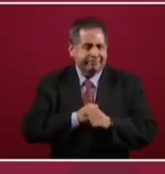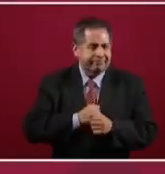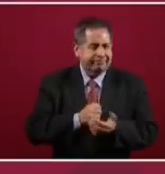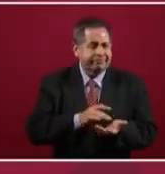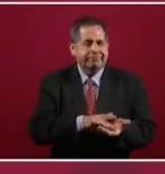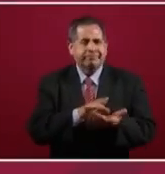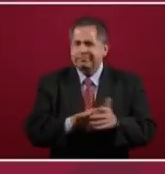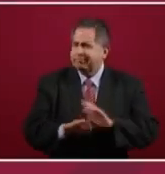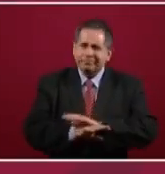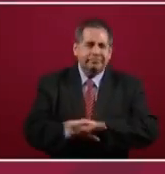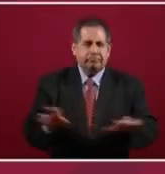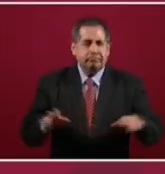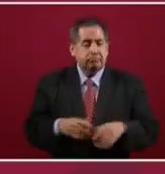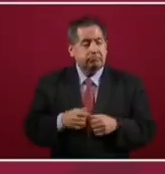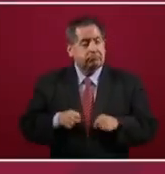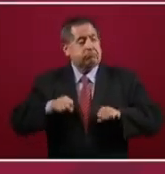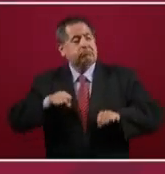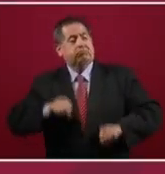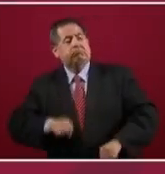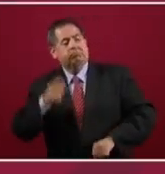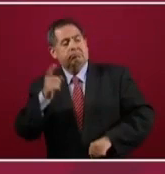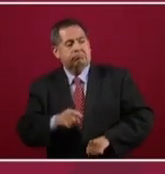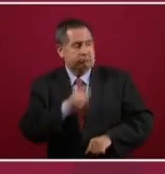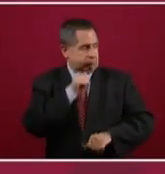influyentismo, ni nepotismo.